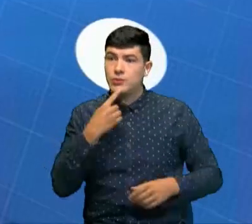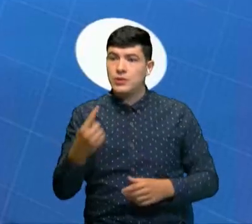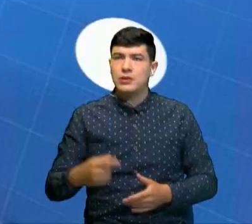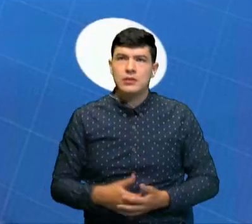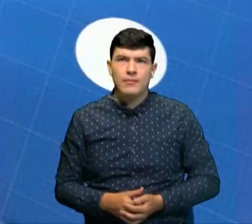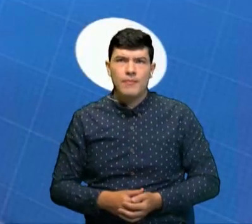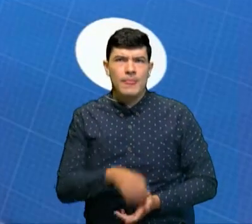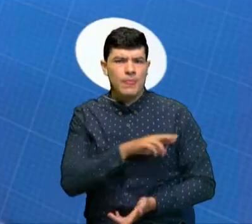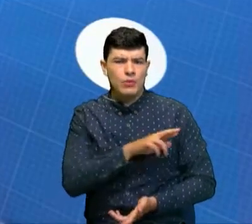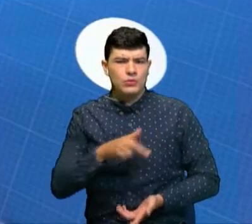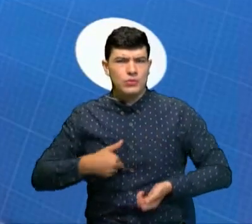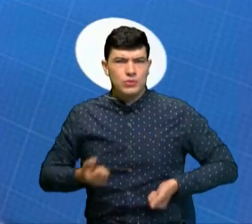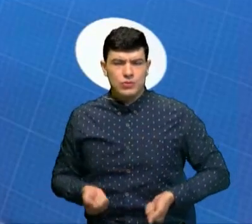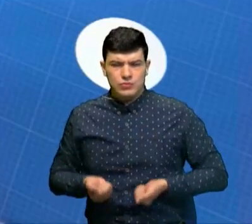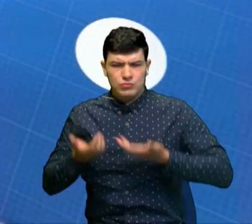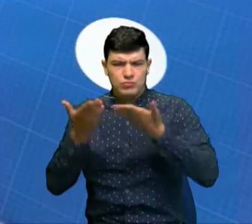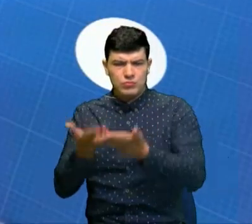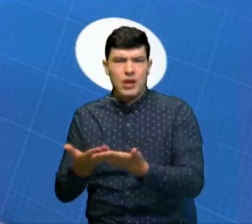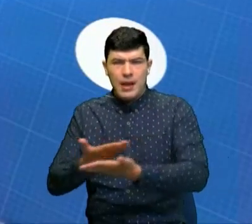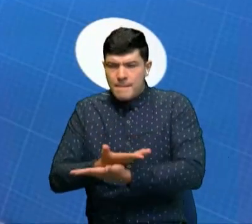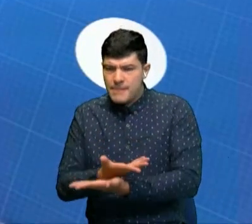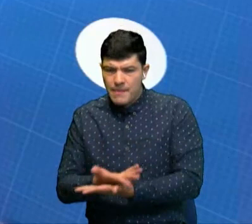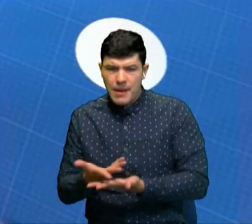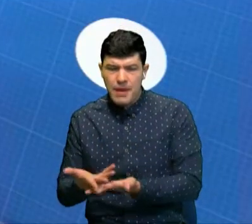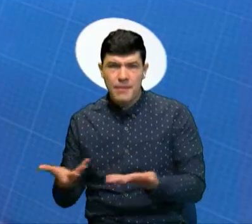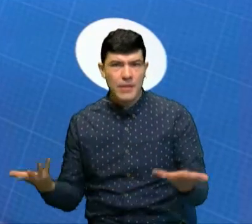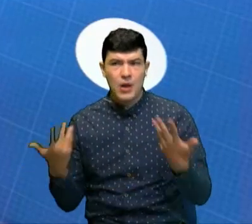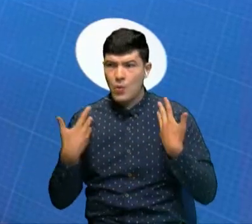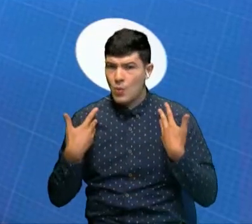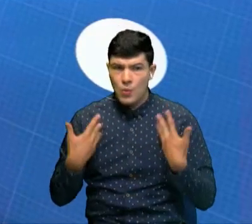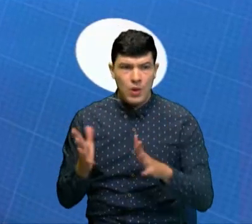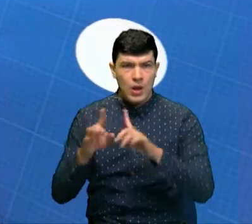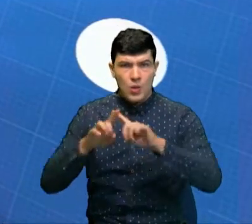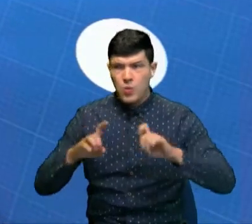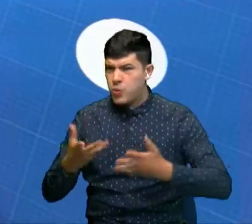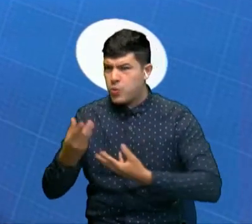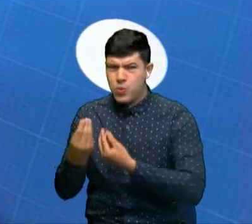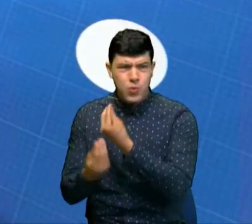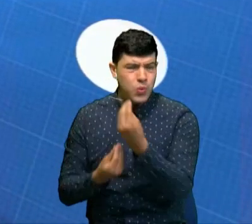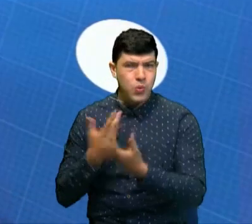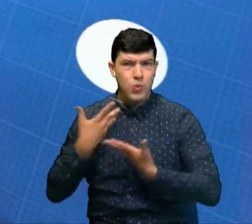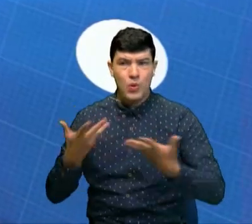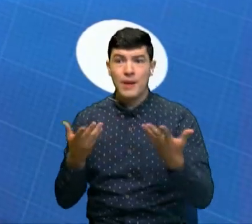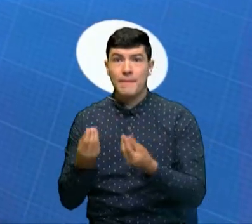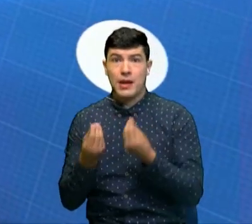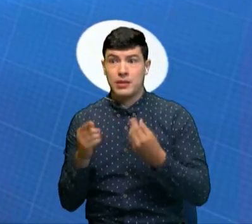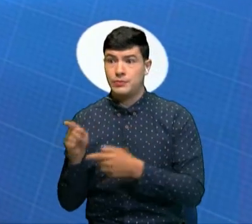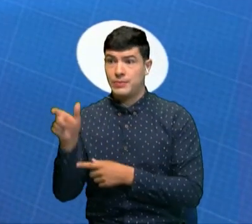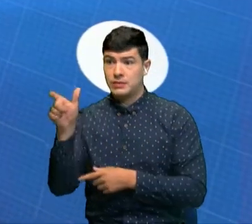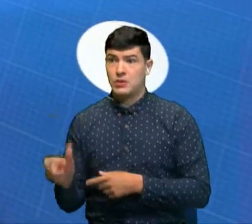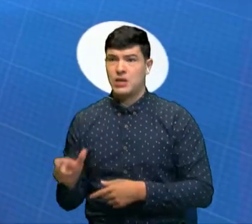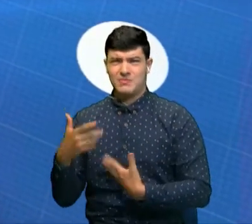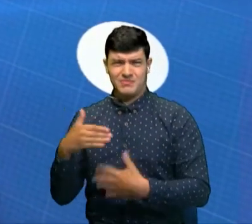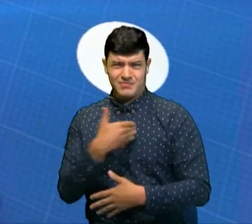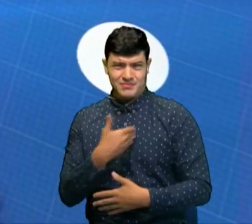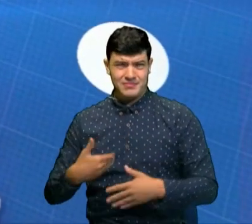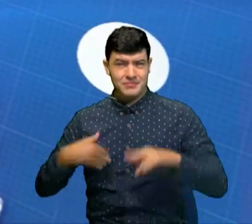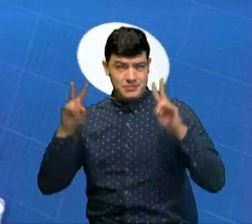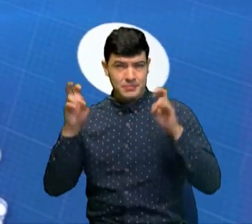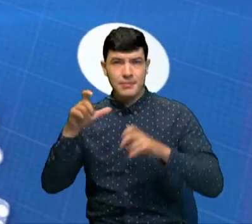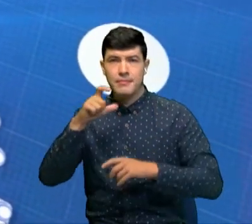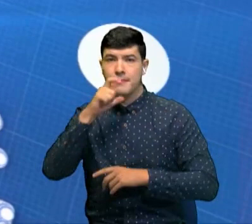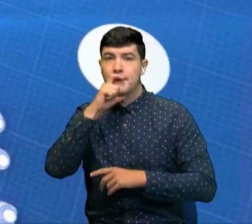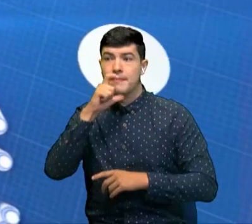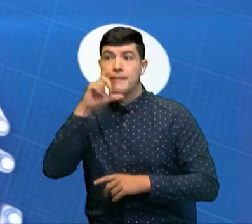proporcionaremos todos los recursos que estén a nuestro alcance para que la dictadura caiga y los venezolanos puedan retornar a sus hogares